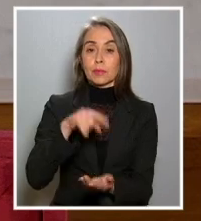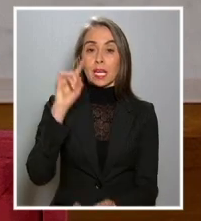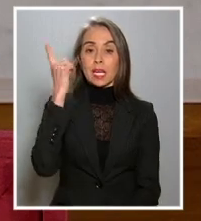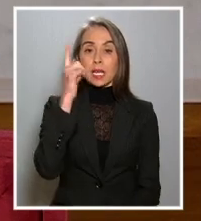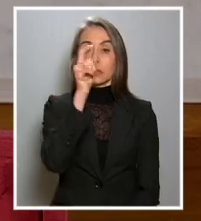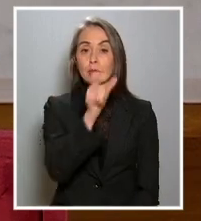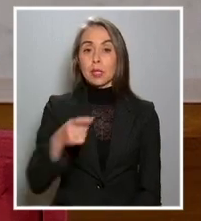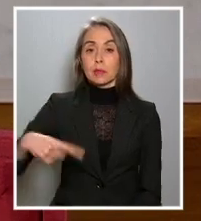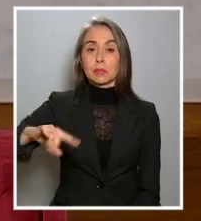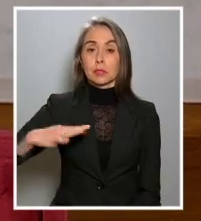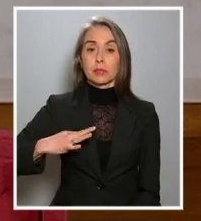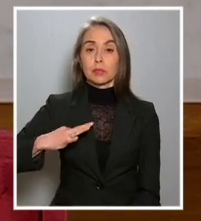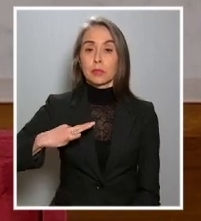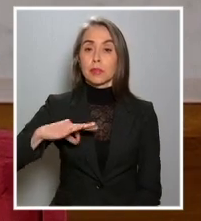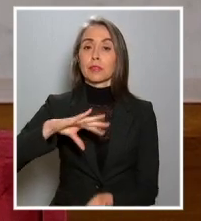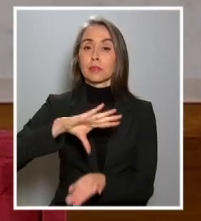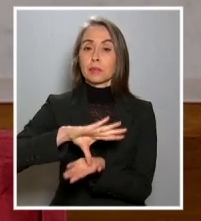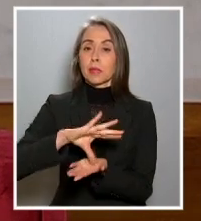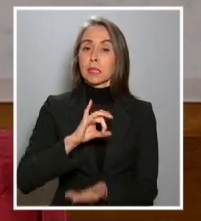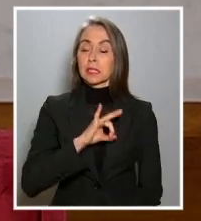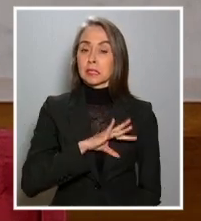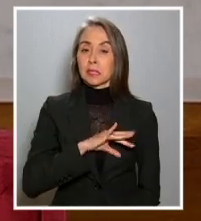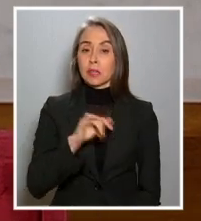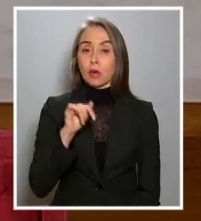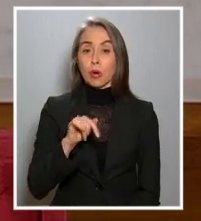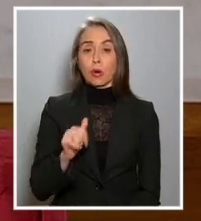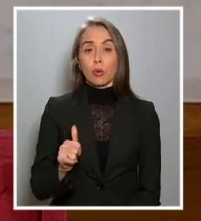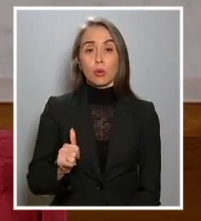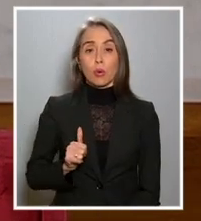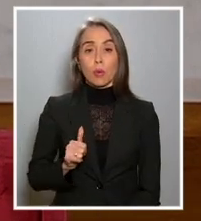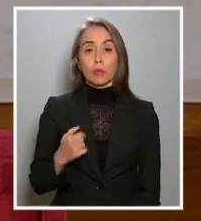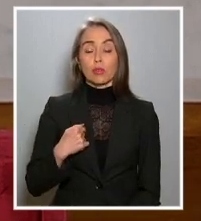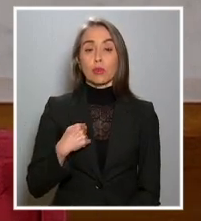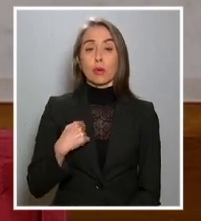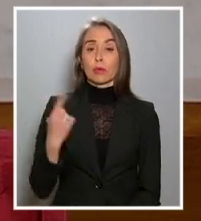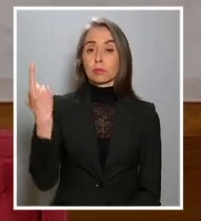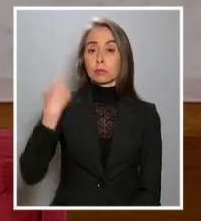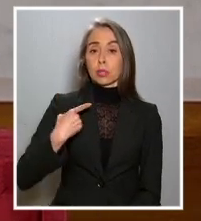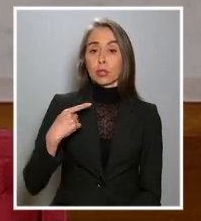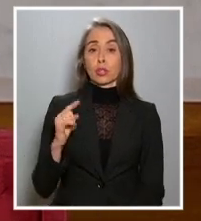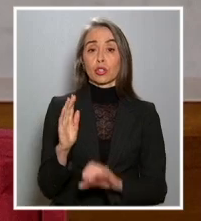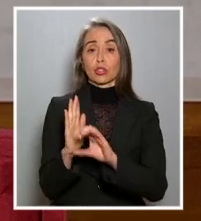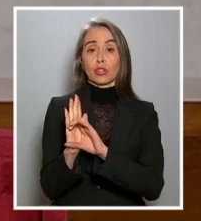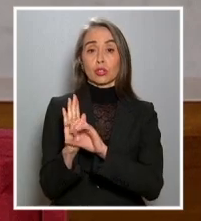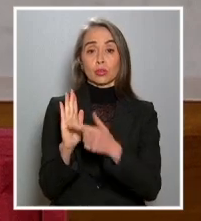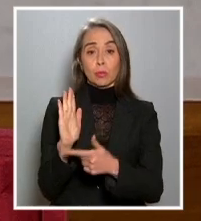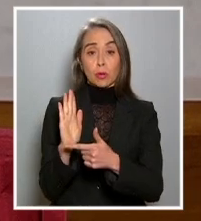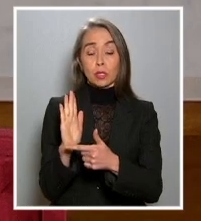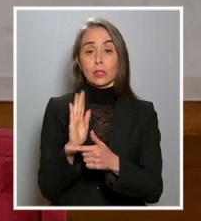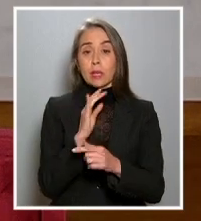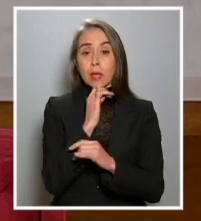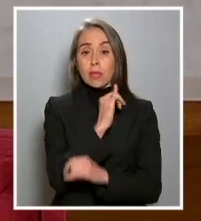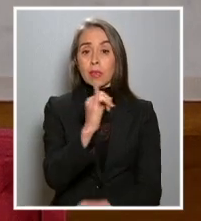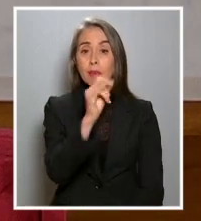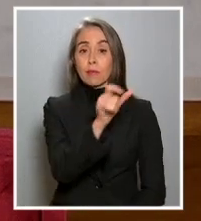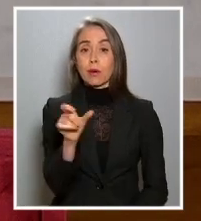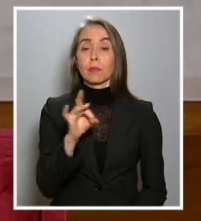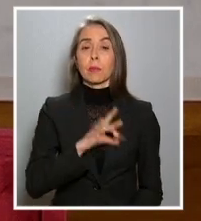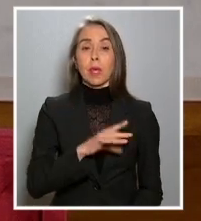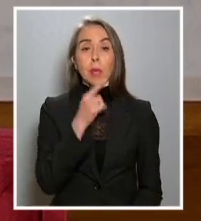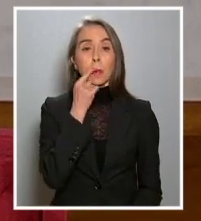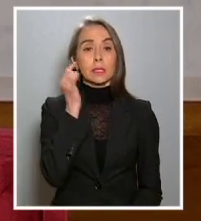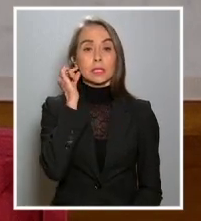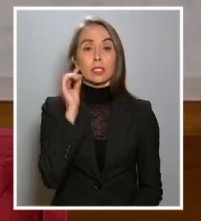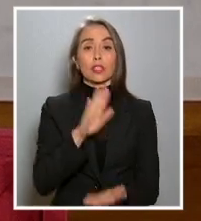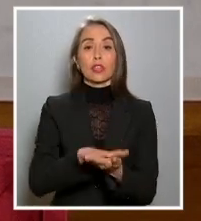pueblo de Chile, cumplo hoy con mi deber constitucional de dar cuenta a las chilenas y chilenos